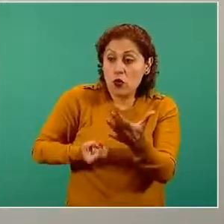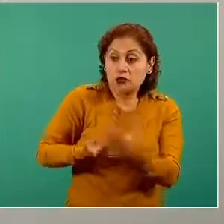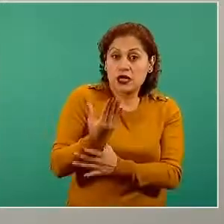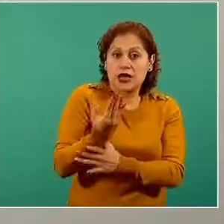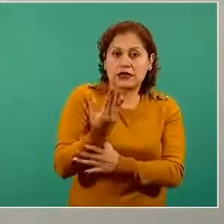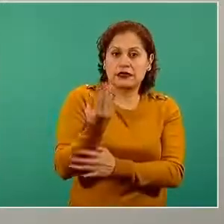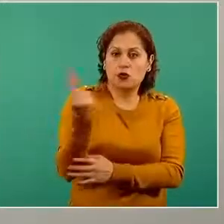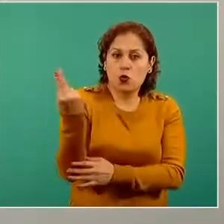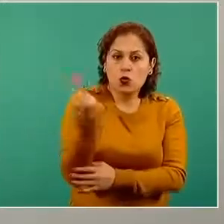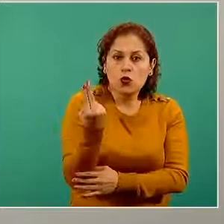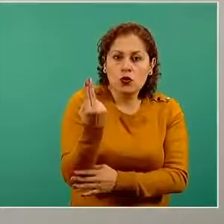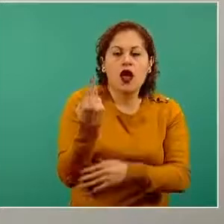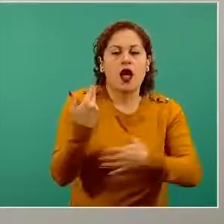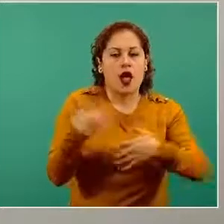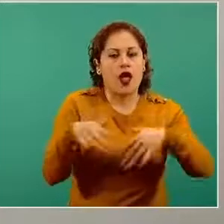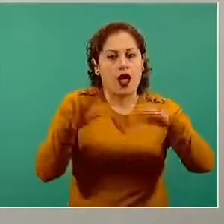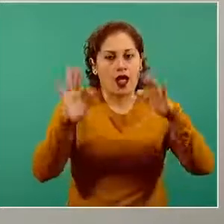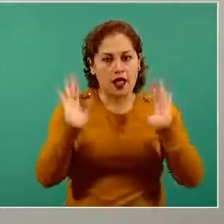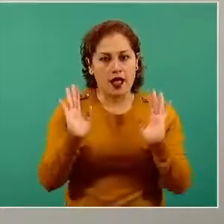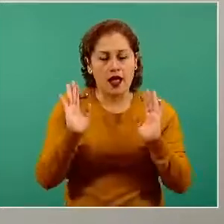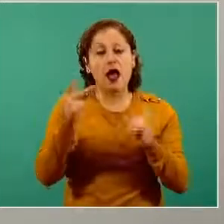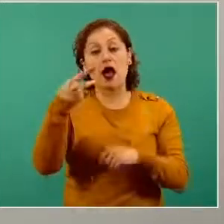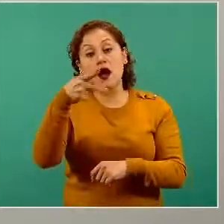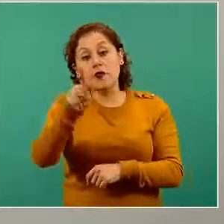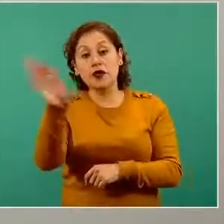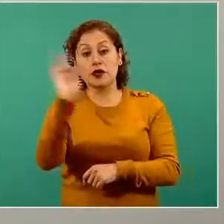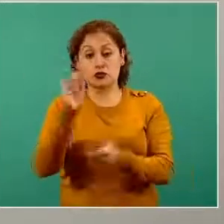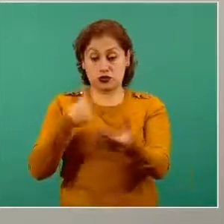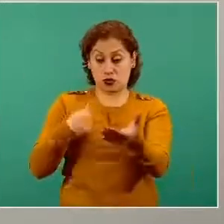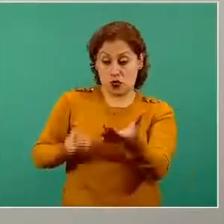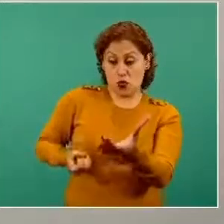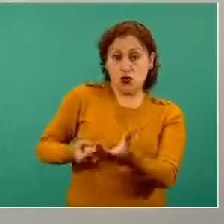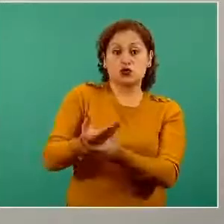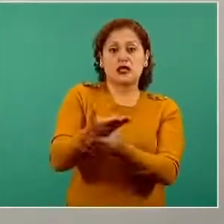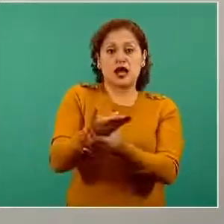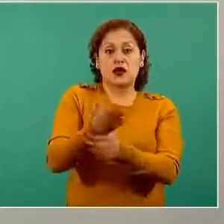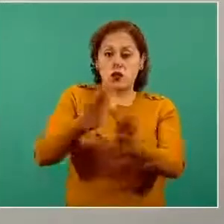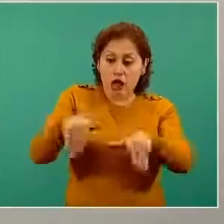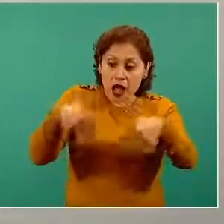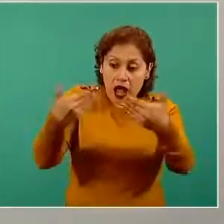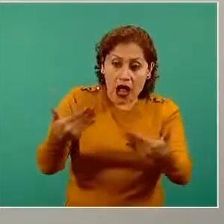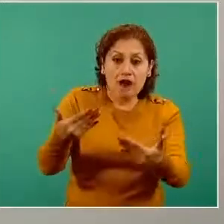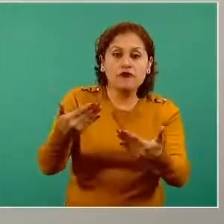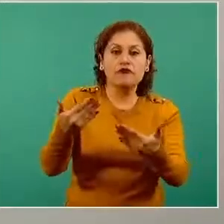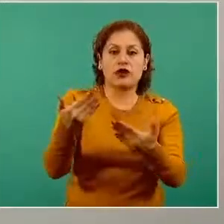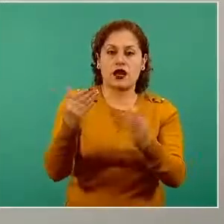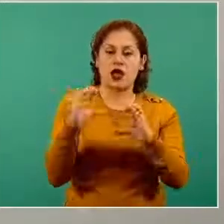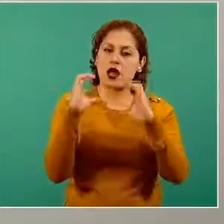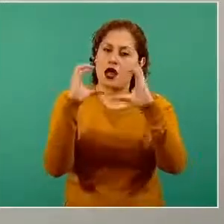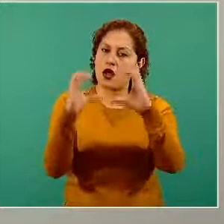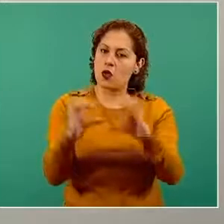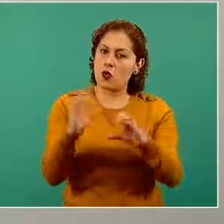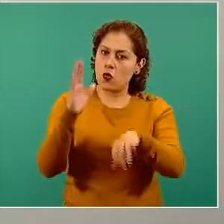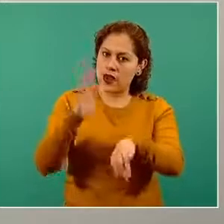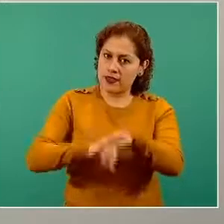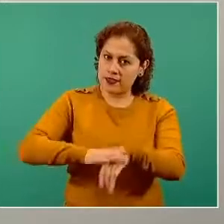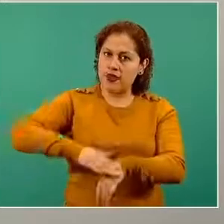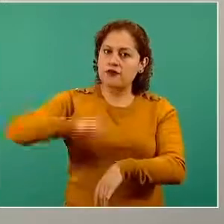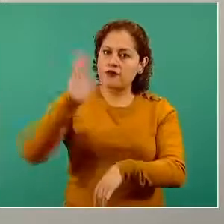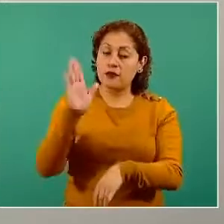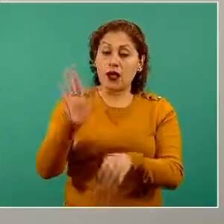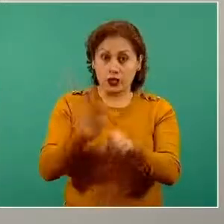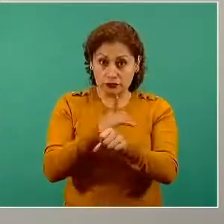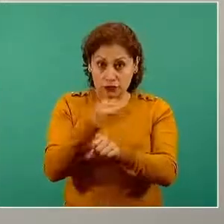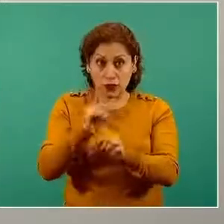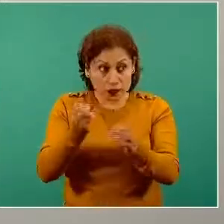tomemos conciencia que salir al espacio público es obviamente cuando todavía tenemos transmisión del virus y